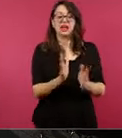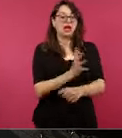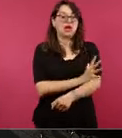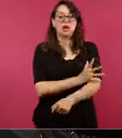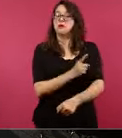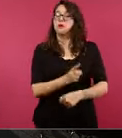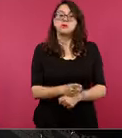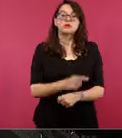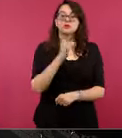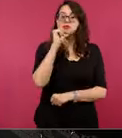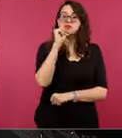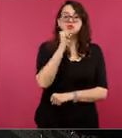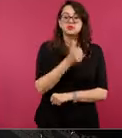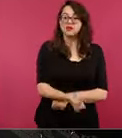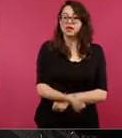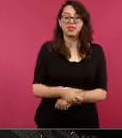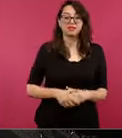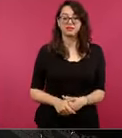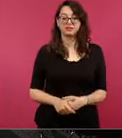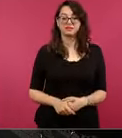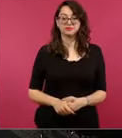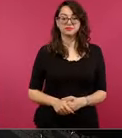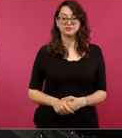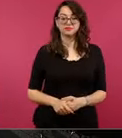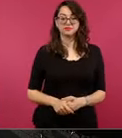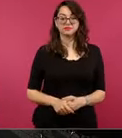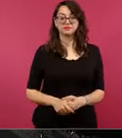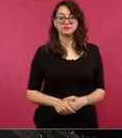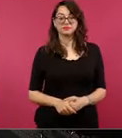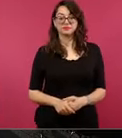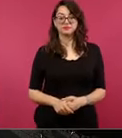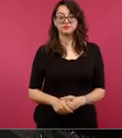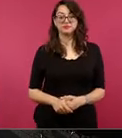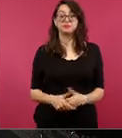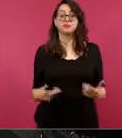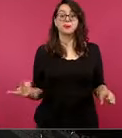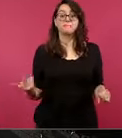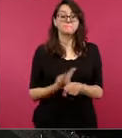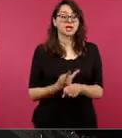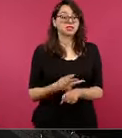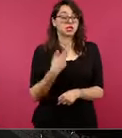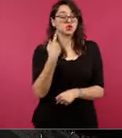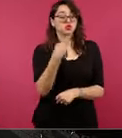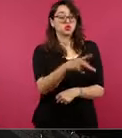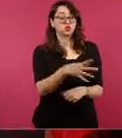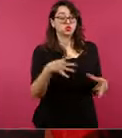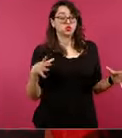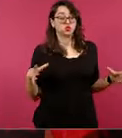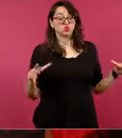de Krauss. Entonces, todo esto está en quiebra,